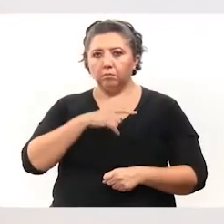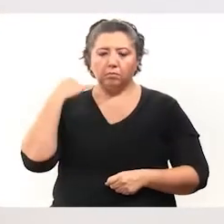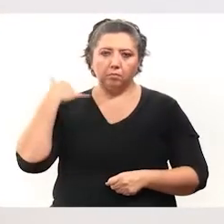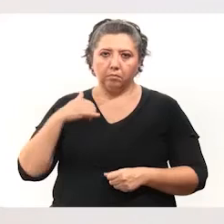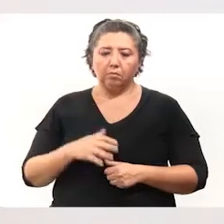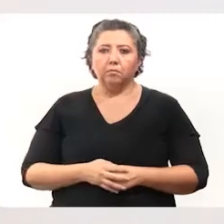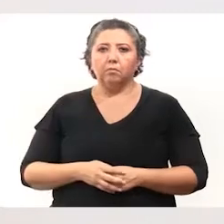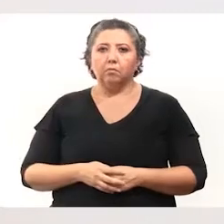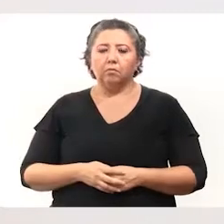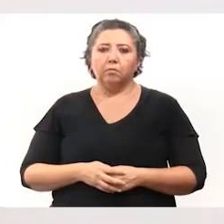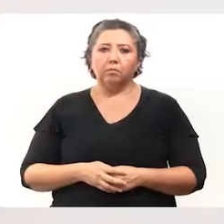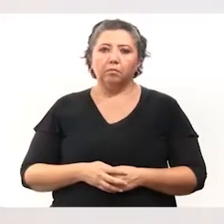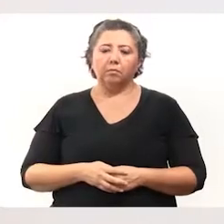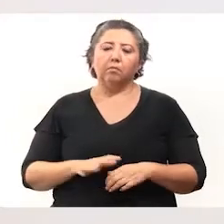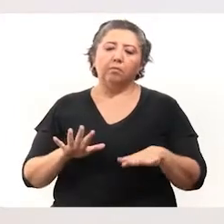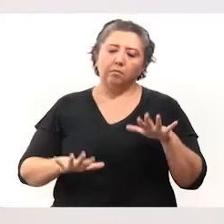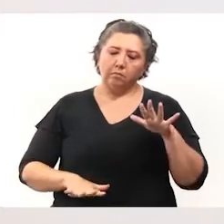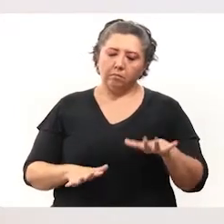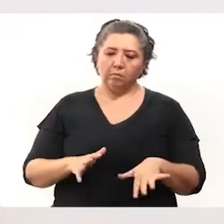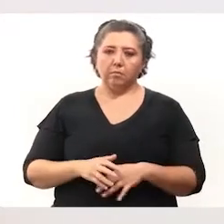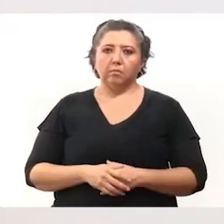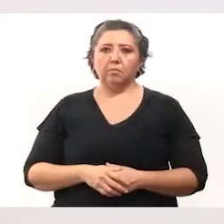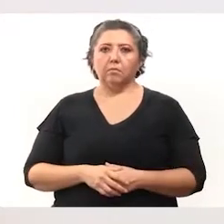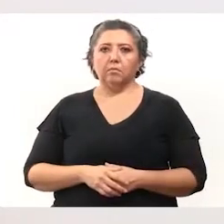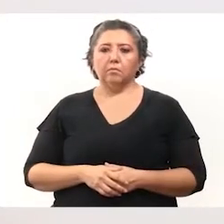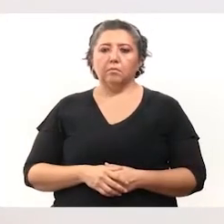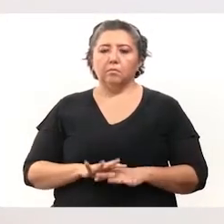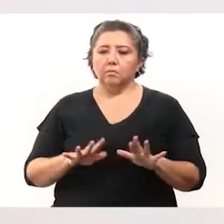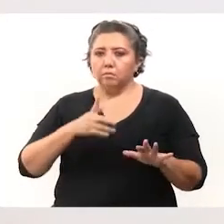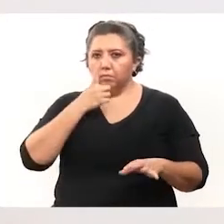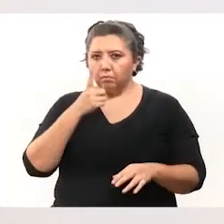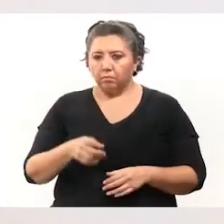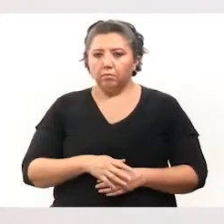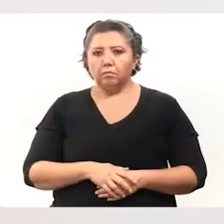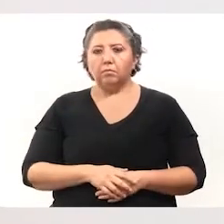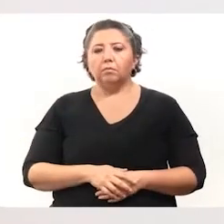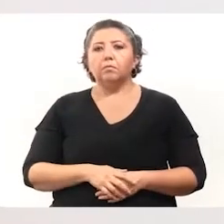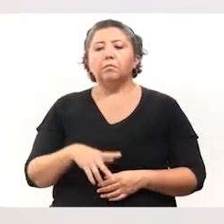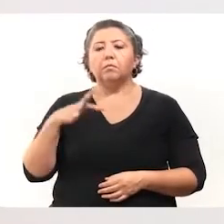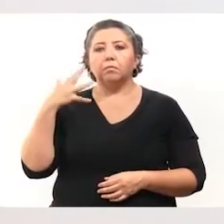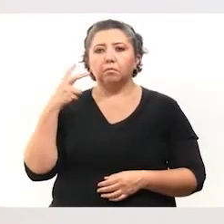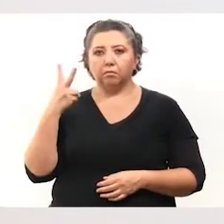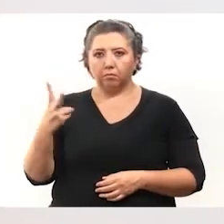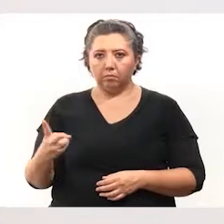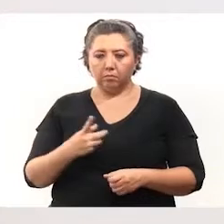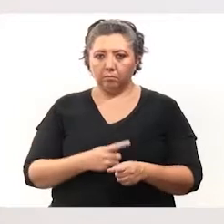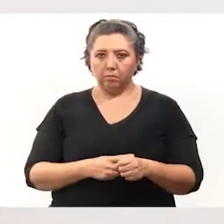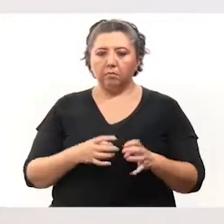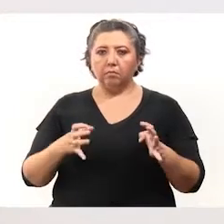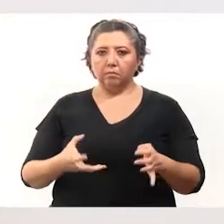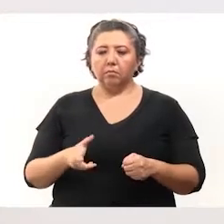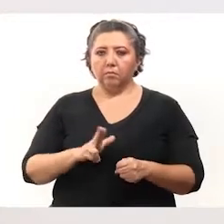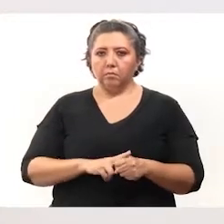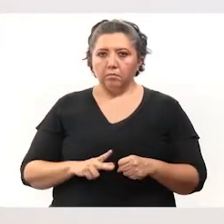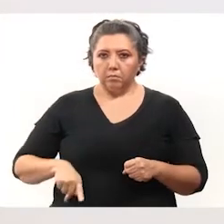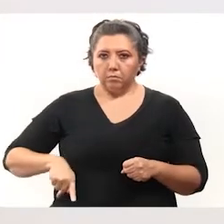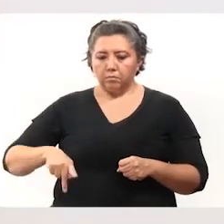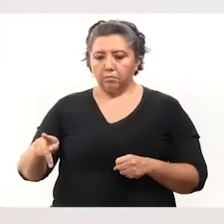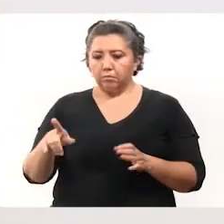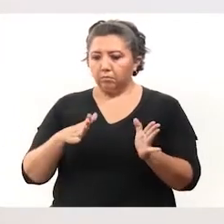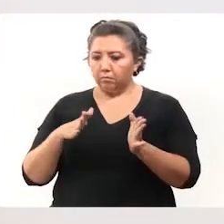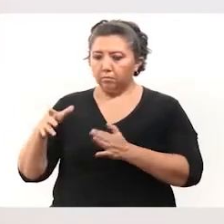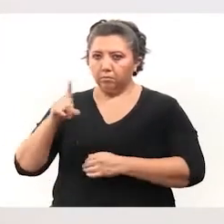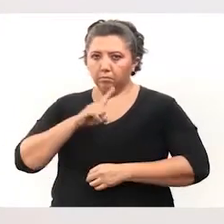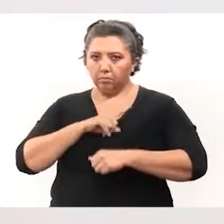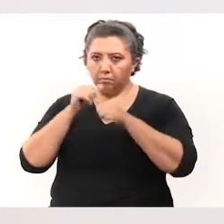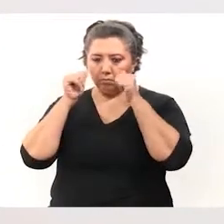servicios de salud de Yucatán. Presentan síntomas leves. Como ya se mencionó, 52 de los casos positivos están en hospitales